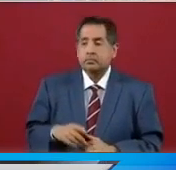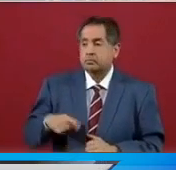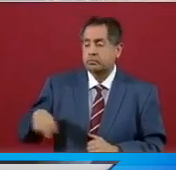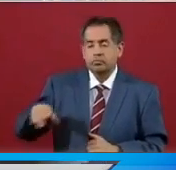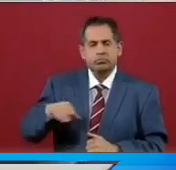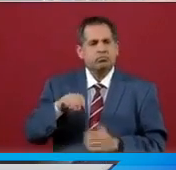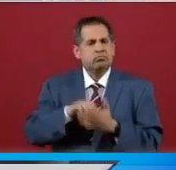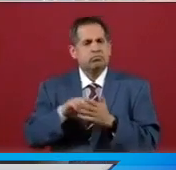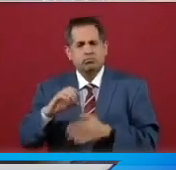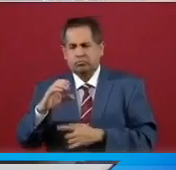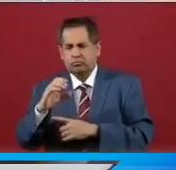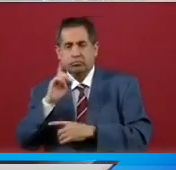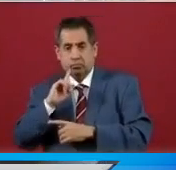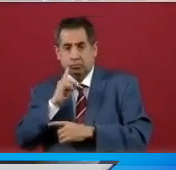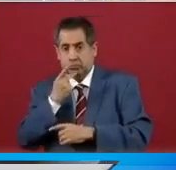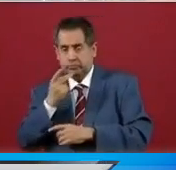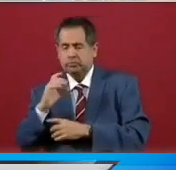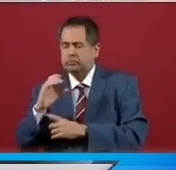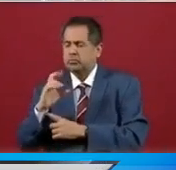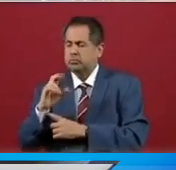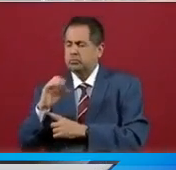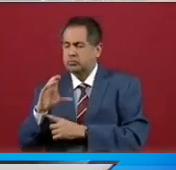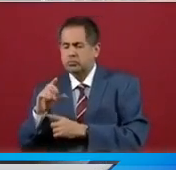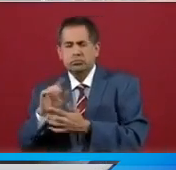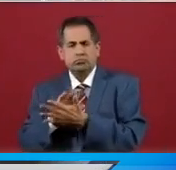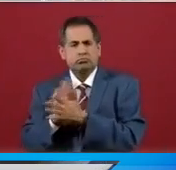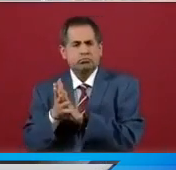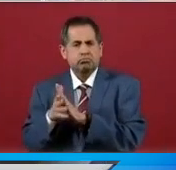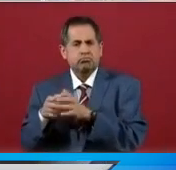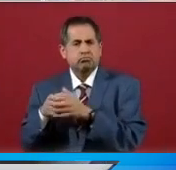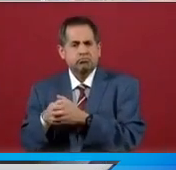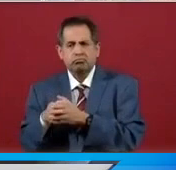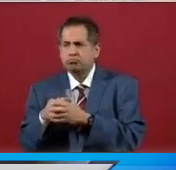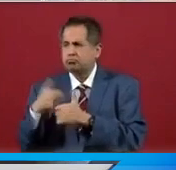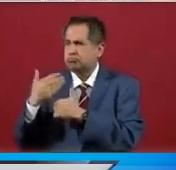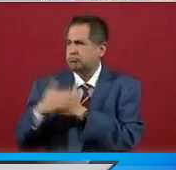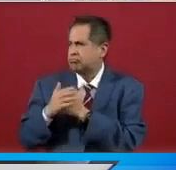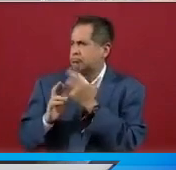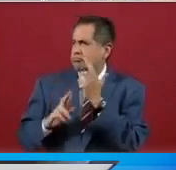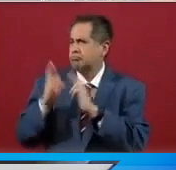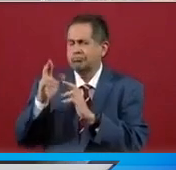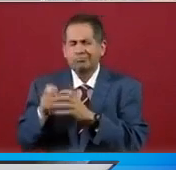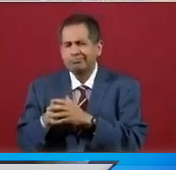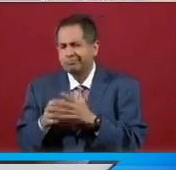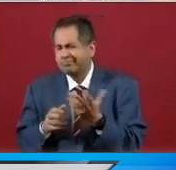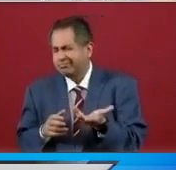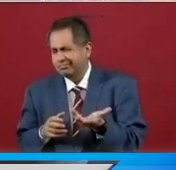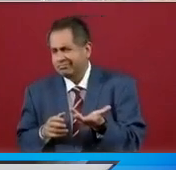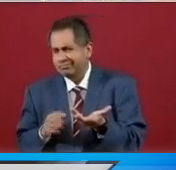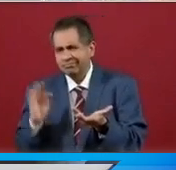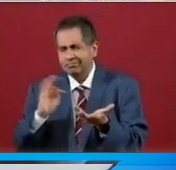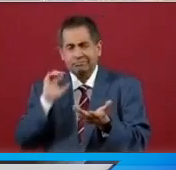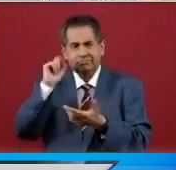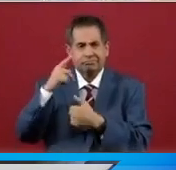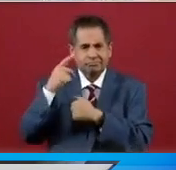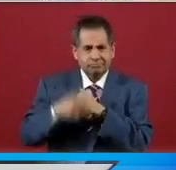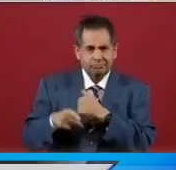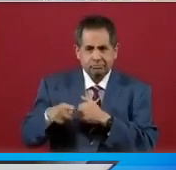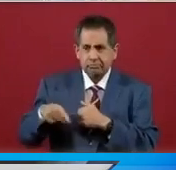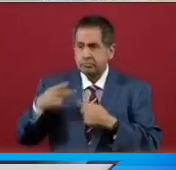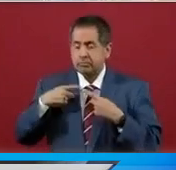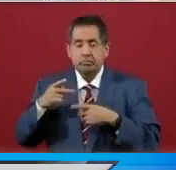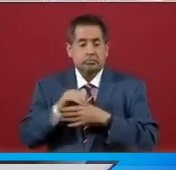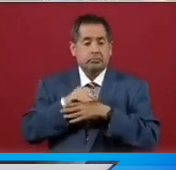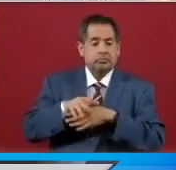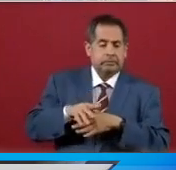de Comunicaciones y Transportes, Carlos Morán Moguel, revela el audio de comunicación de los últimos minutos de la torre de control con el helicóptero accidentado